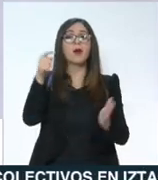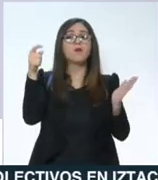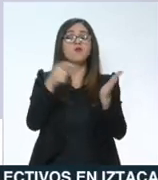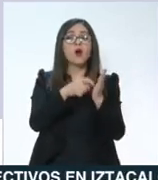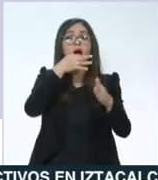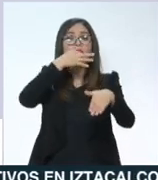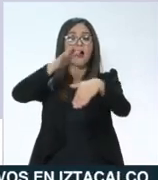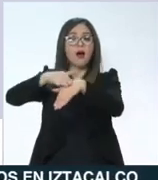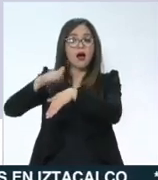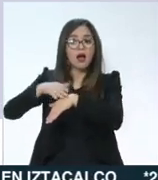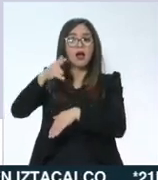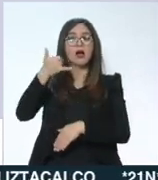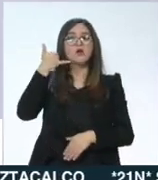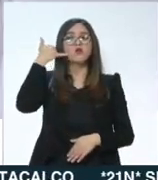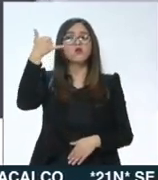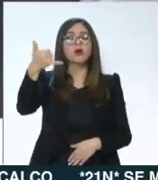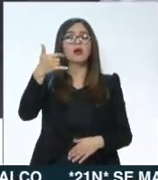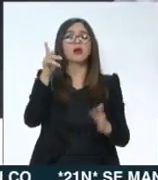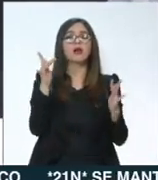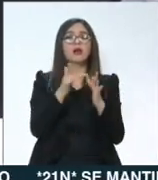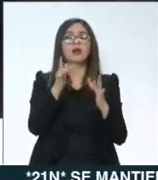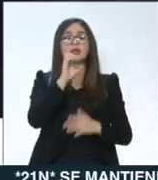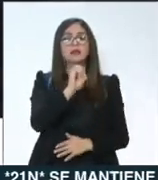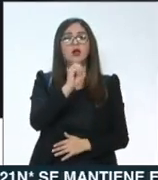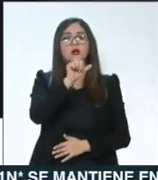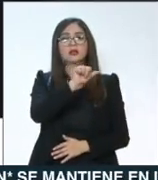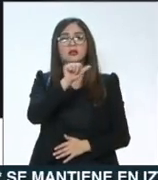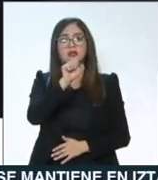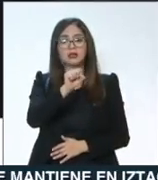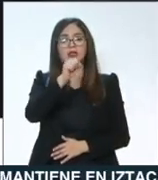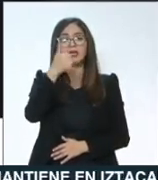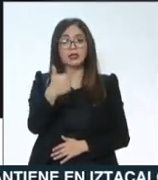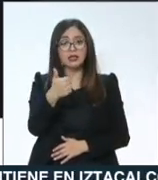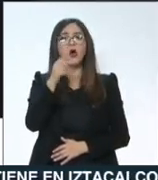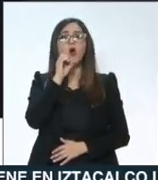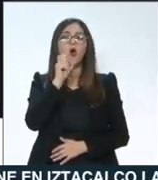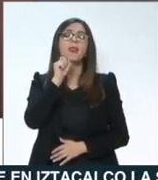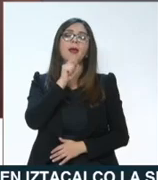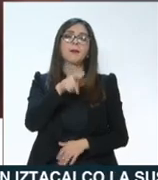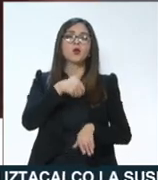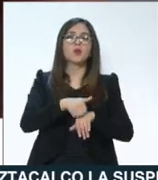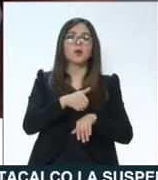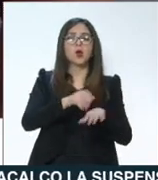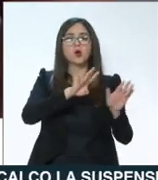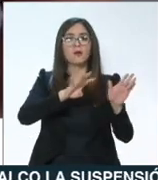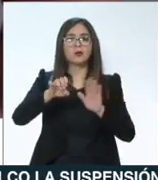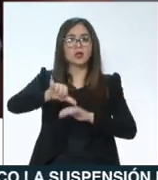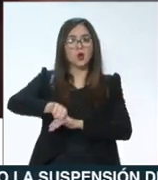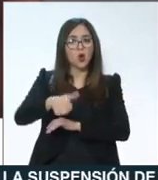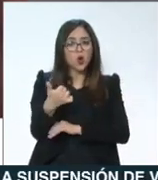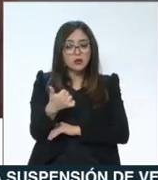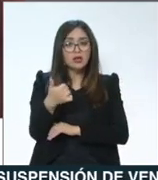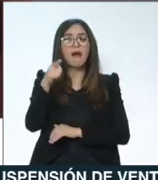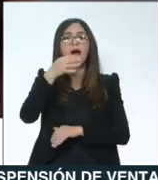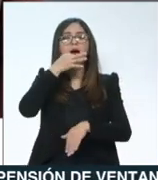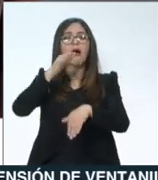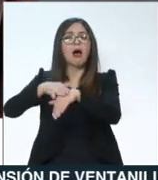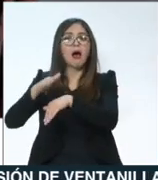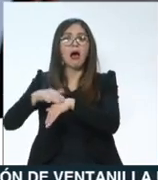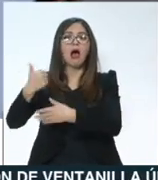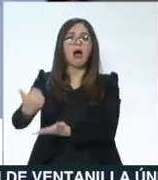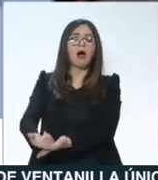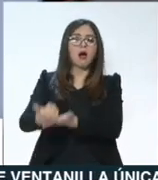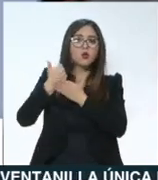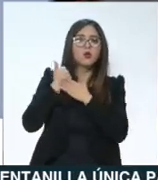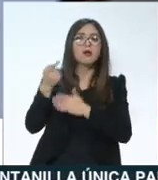que vincula con el 066, ahora 911, para que de manera inmediata puedas pedir apoyo cuando estés viviendo algún